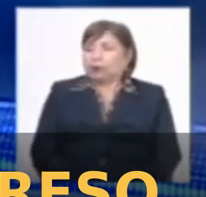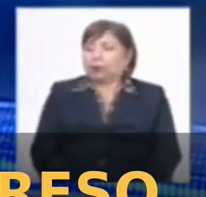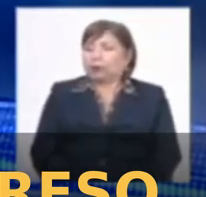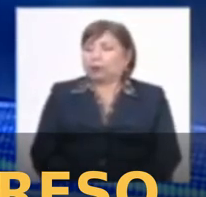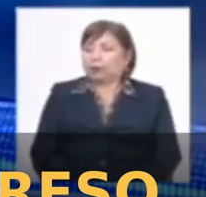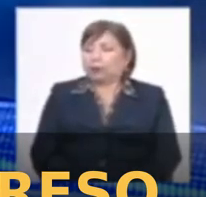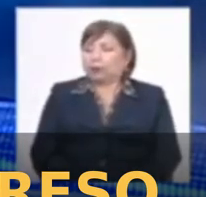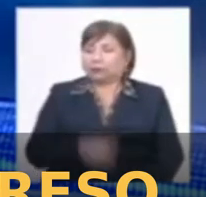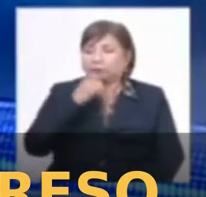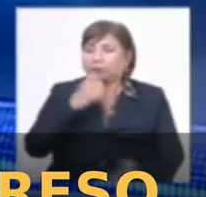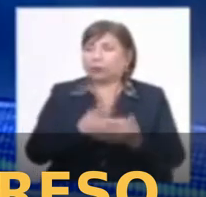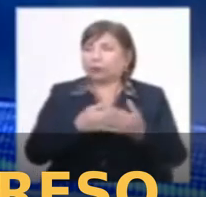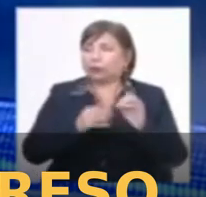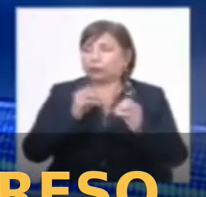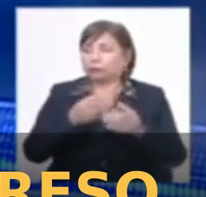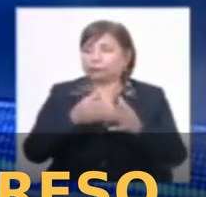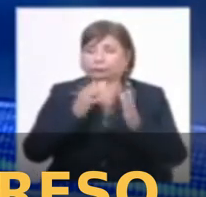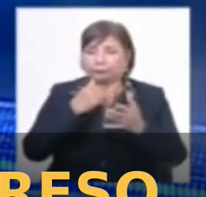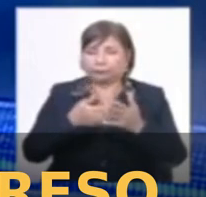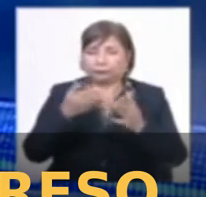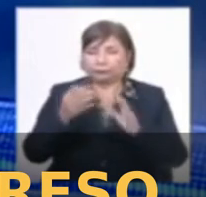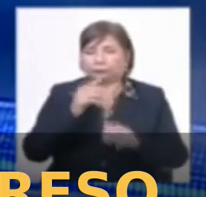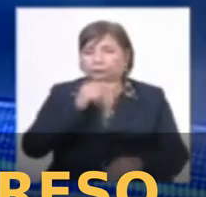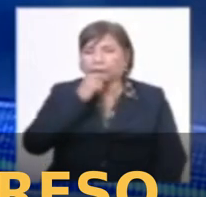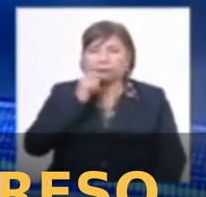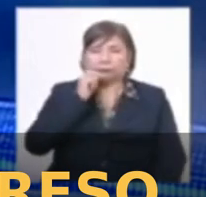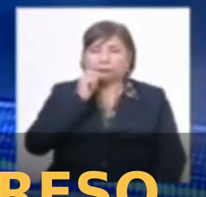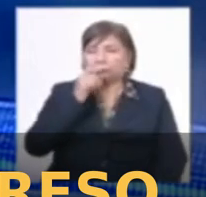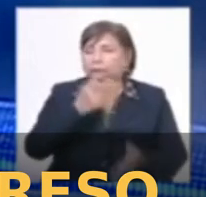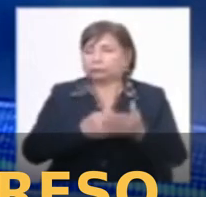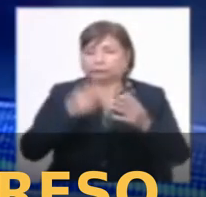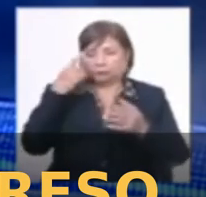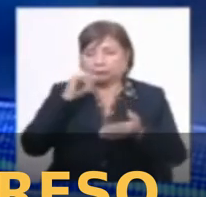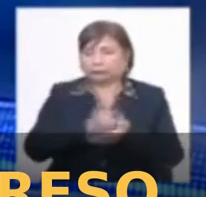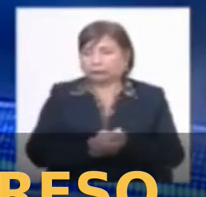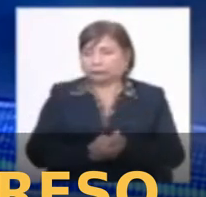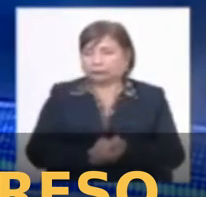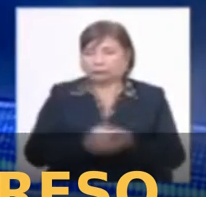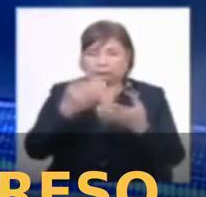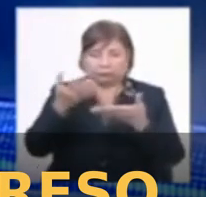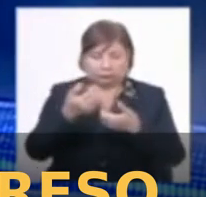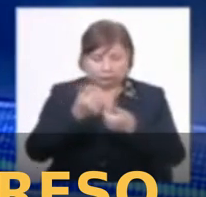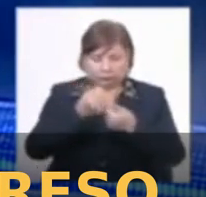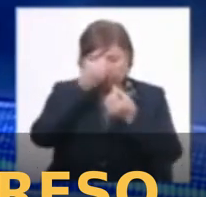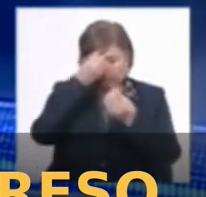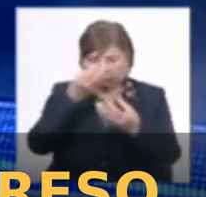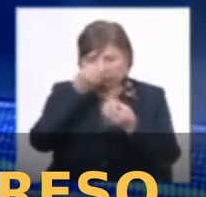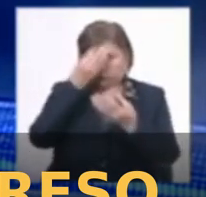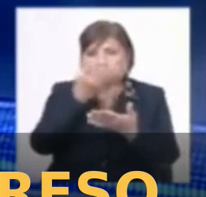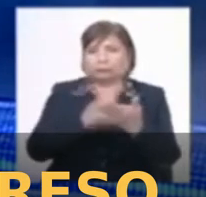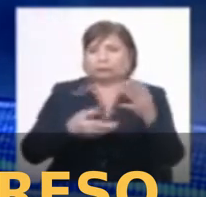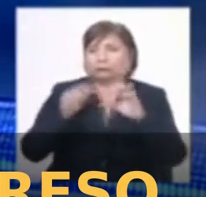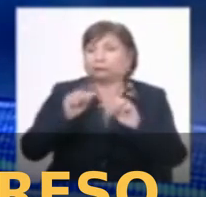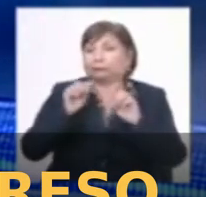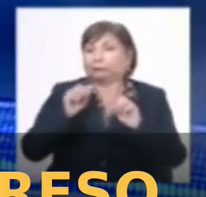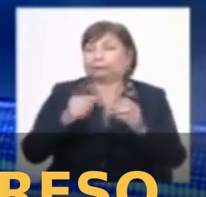Bien, es así entonces que se pidió pasar a sesión reservada para poder obtener mayor información de